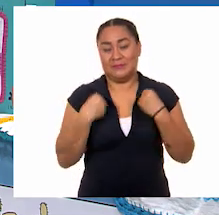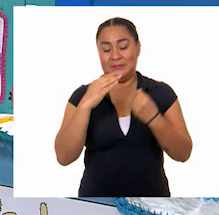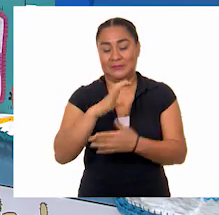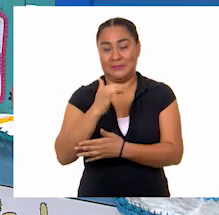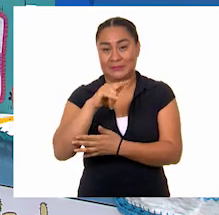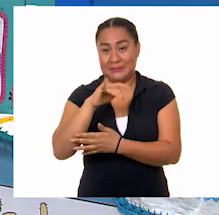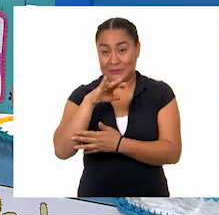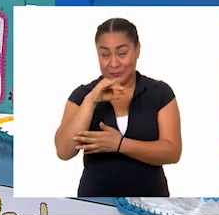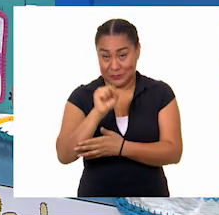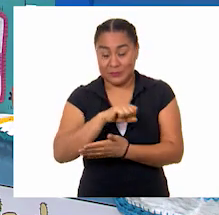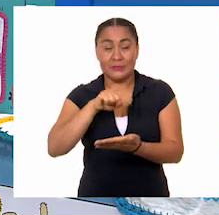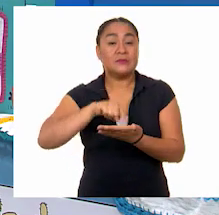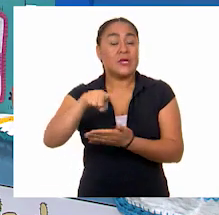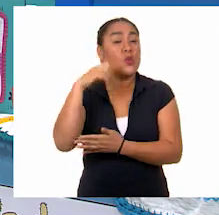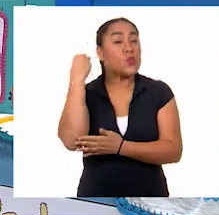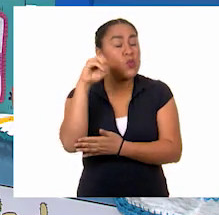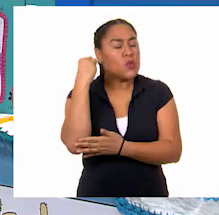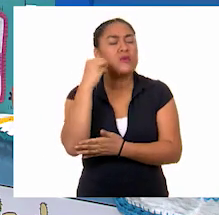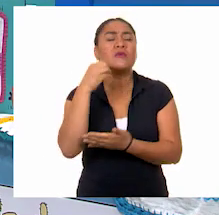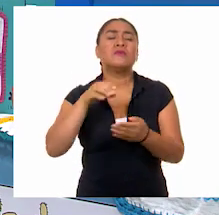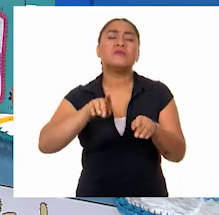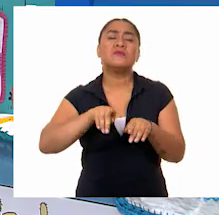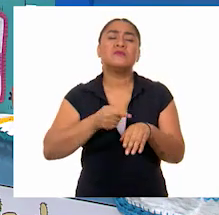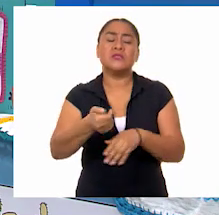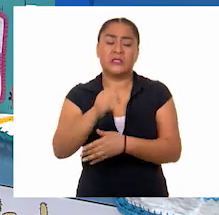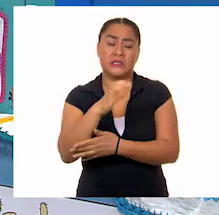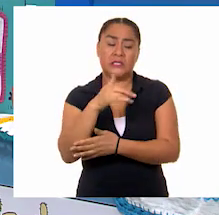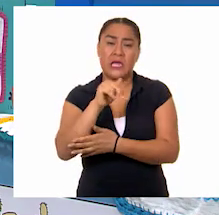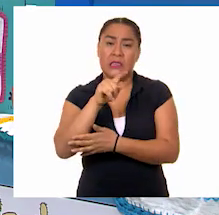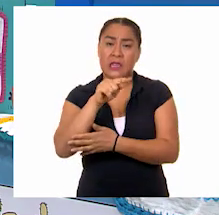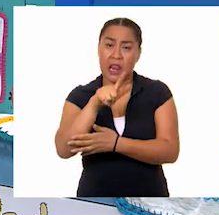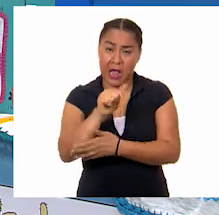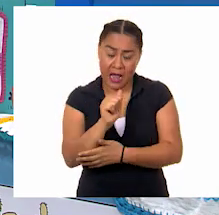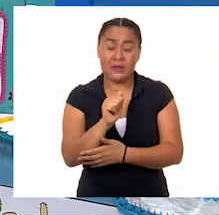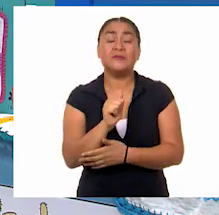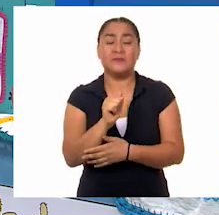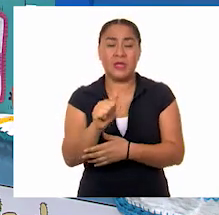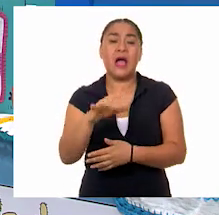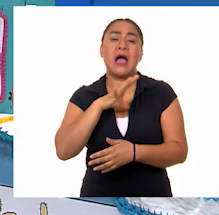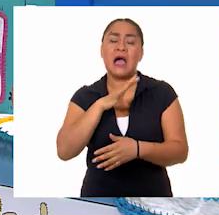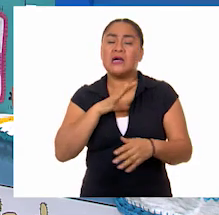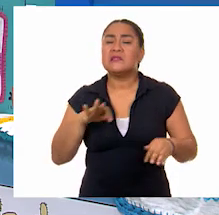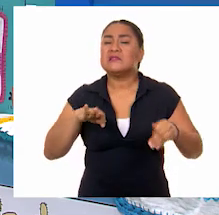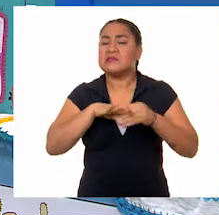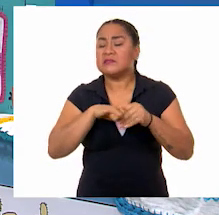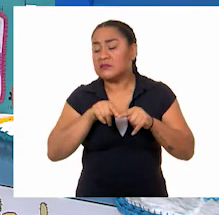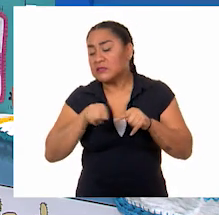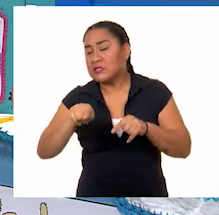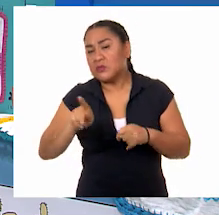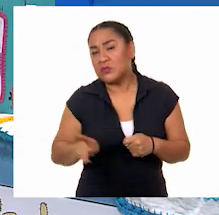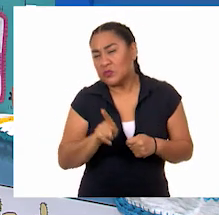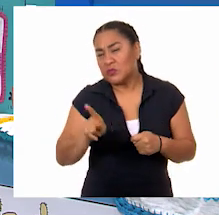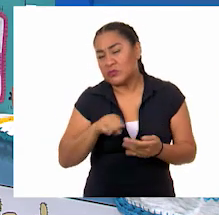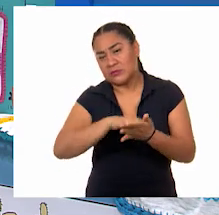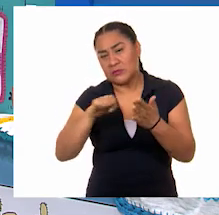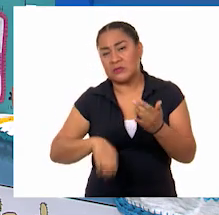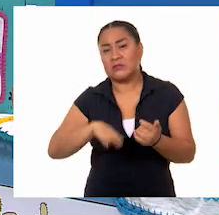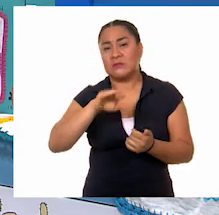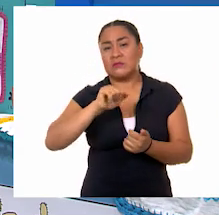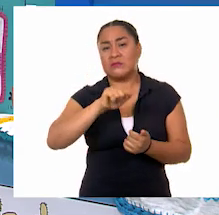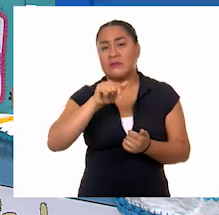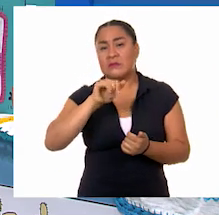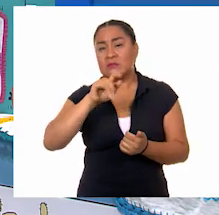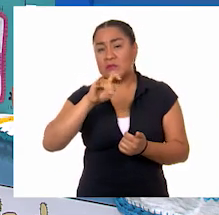Oaxaca es conocida históricamente como la Chinantla y en ella comparte vecindad con otros pueblos como los mazatecos y